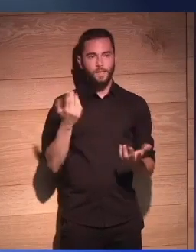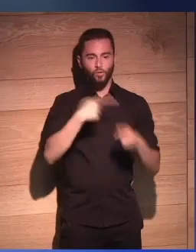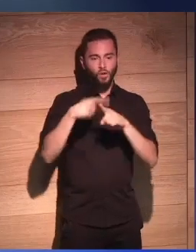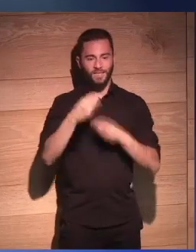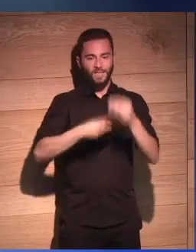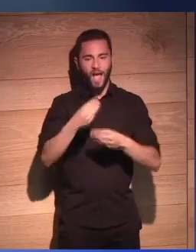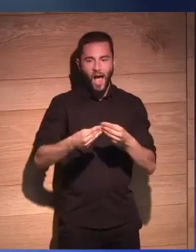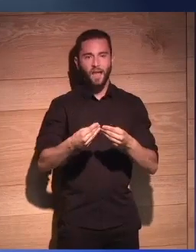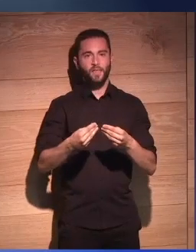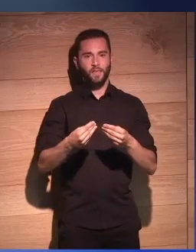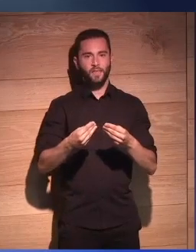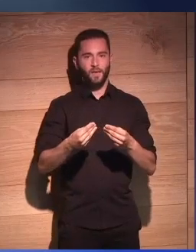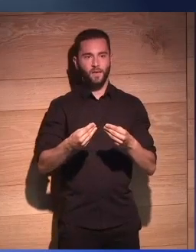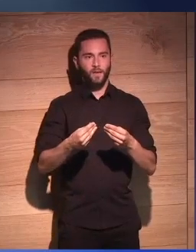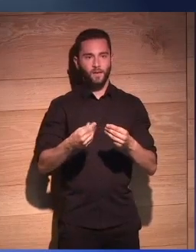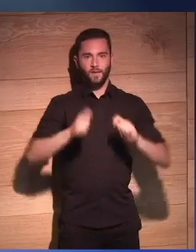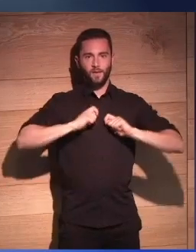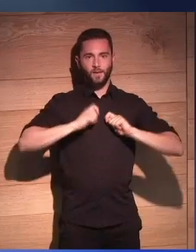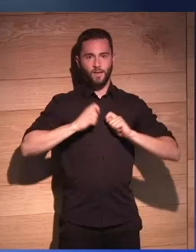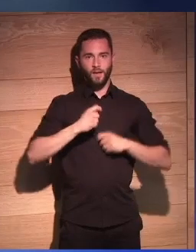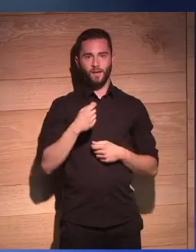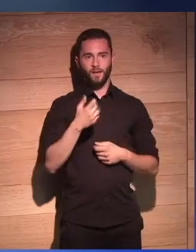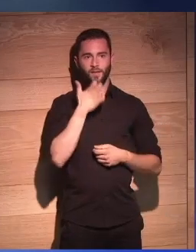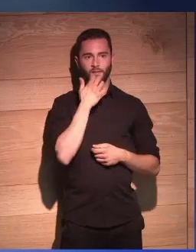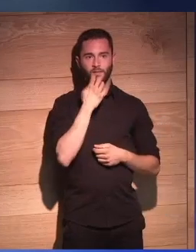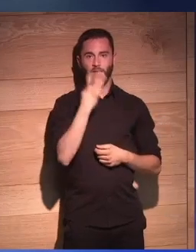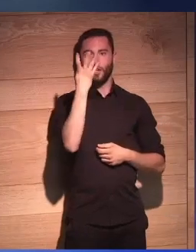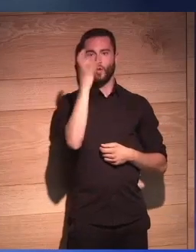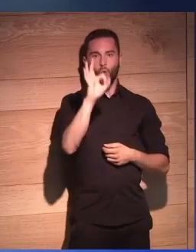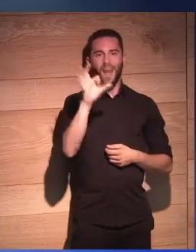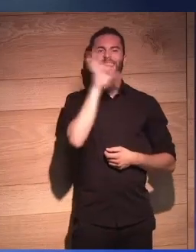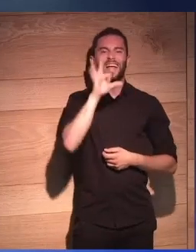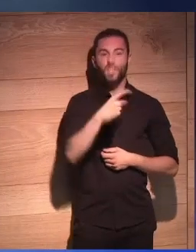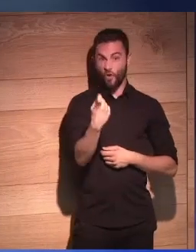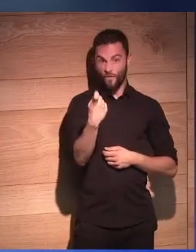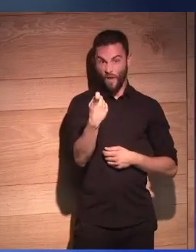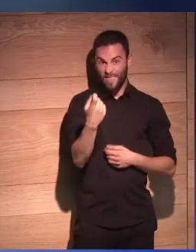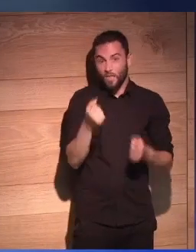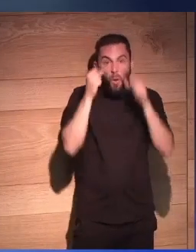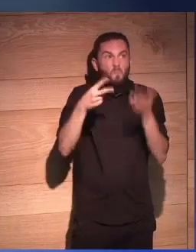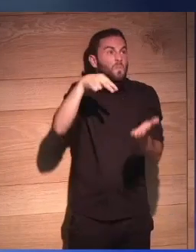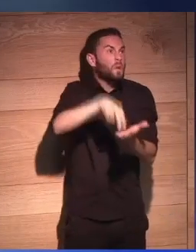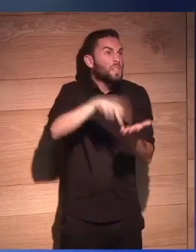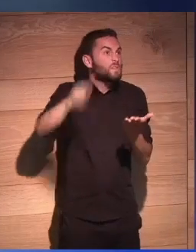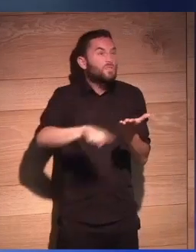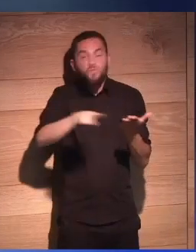cosas si te quedan 40 siglos? ¿Te levantaste de la cama o qué? No sé, eso me